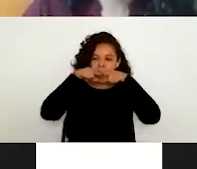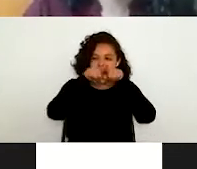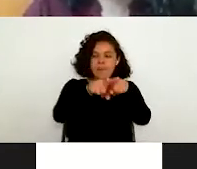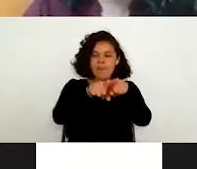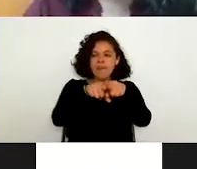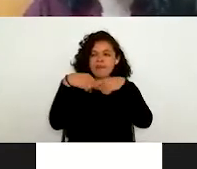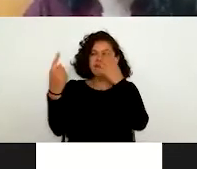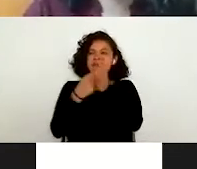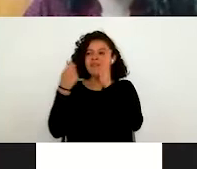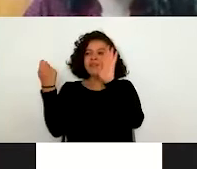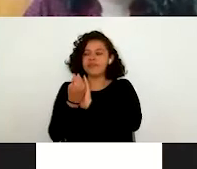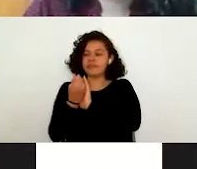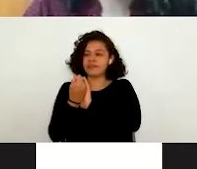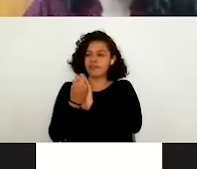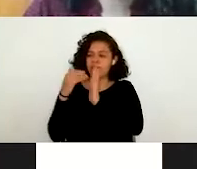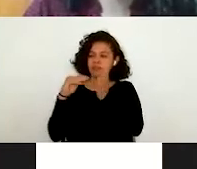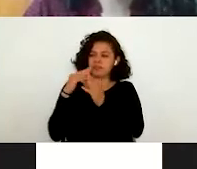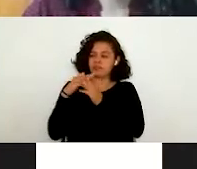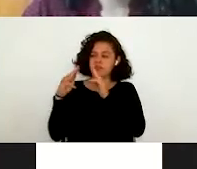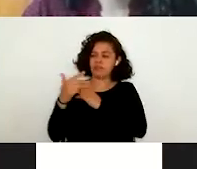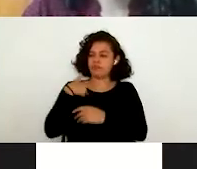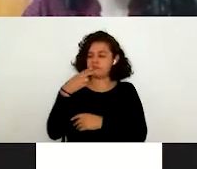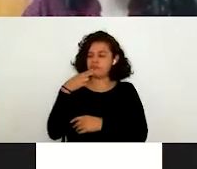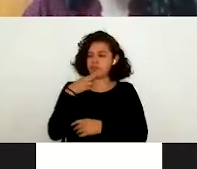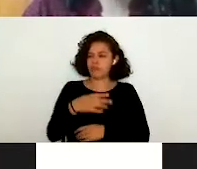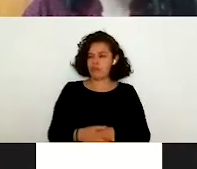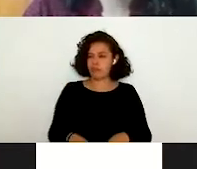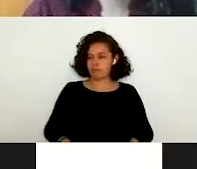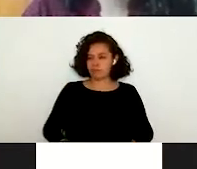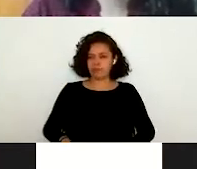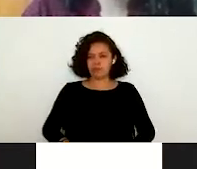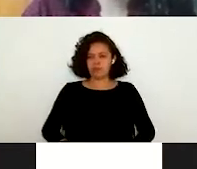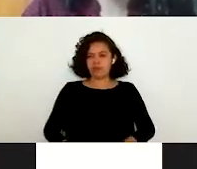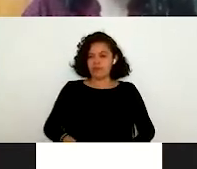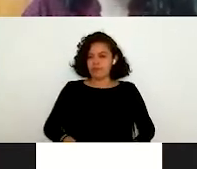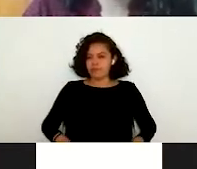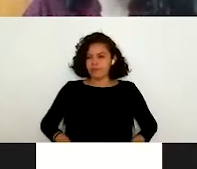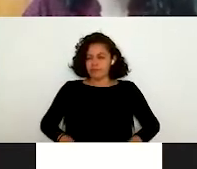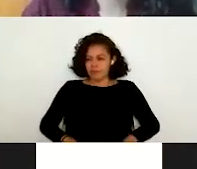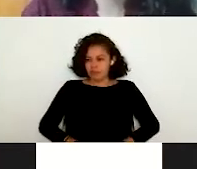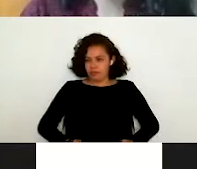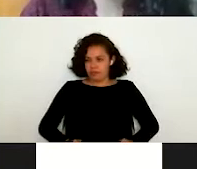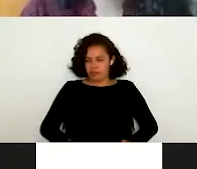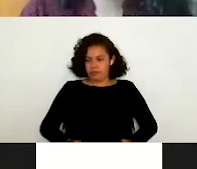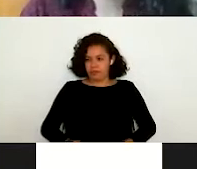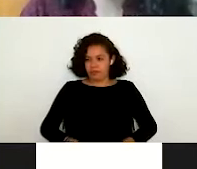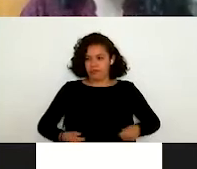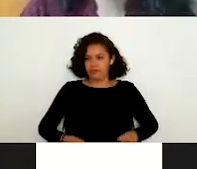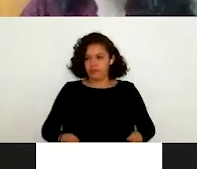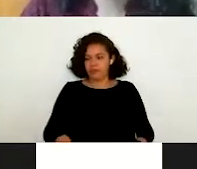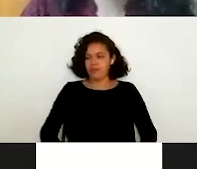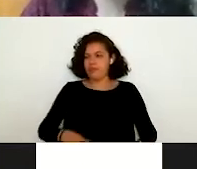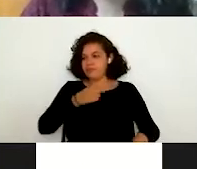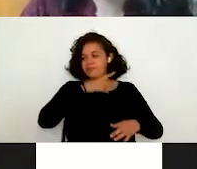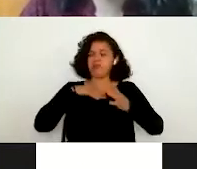e instrumentos que voy a ocupar, ¿no? Que aquí tenemos que especificar el instrumental tanto